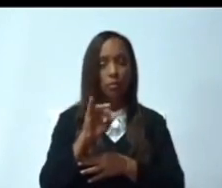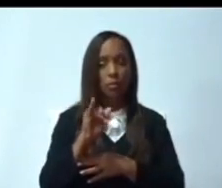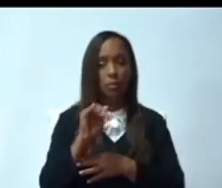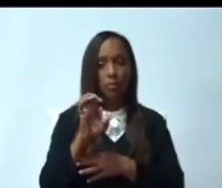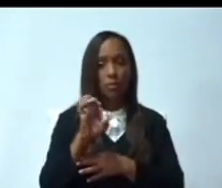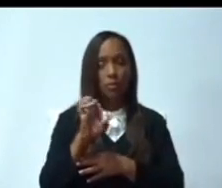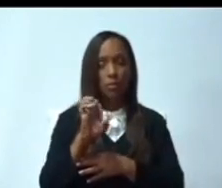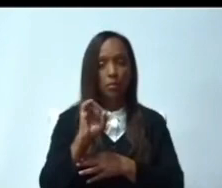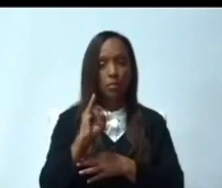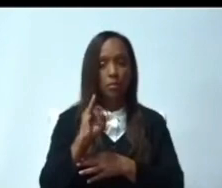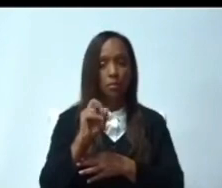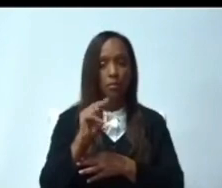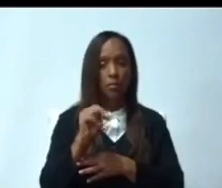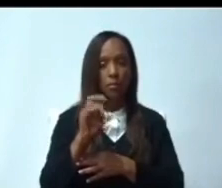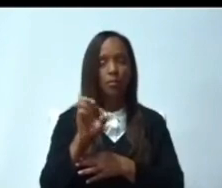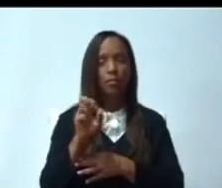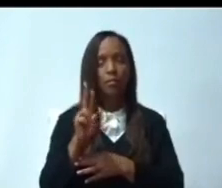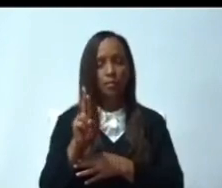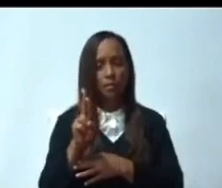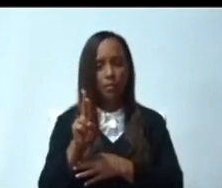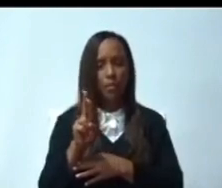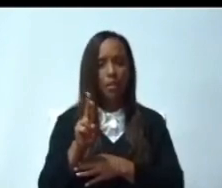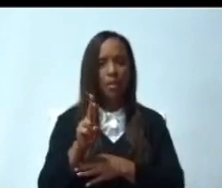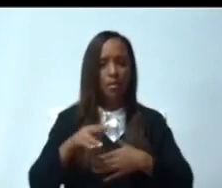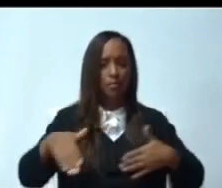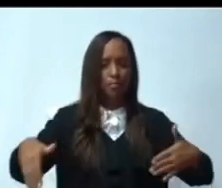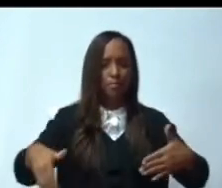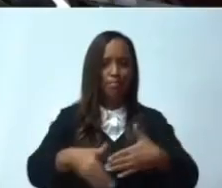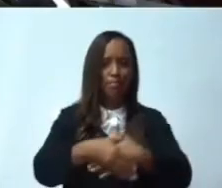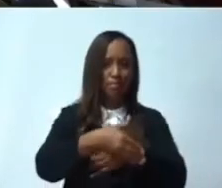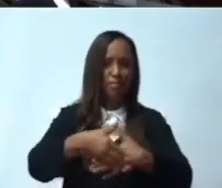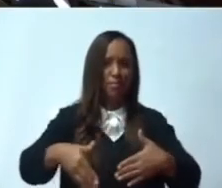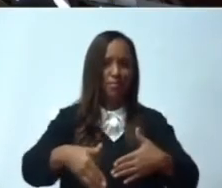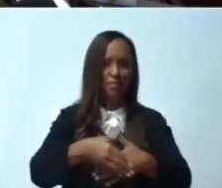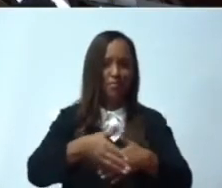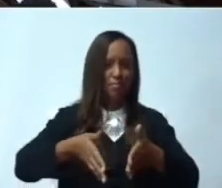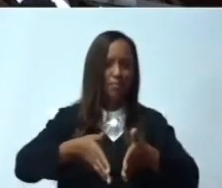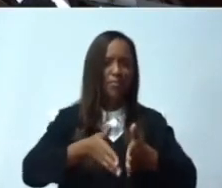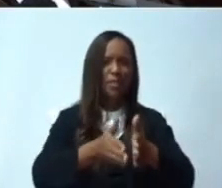favorable y pasen un feliz resto del día. Buenas tardes, presidente.